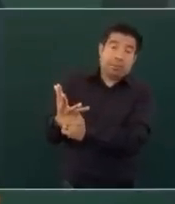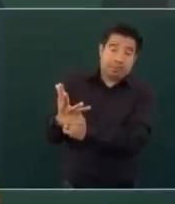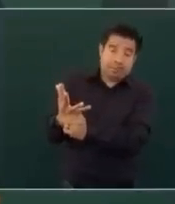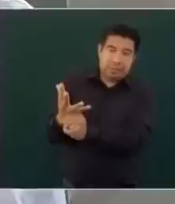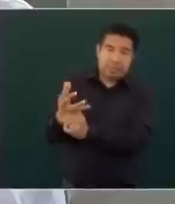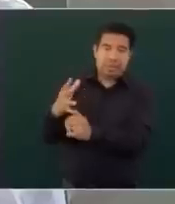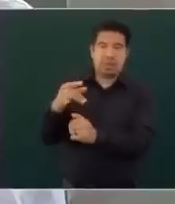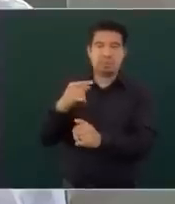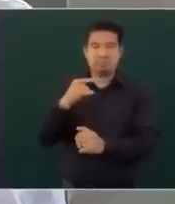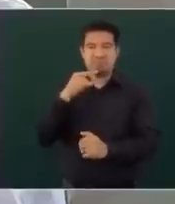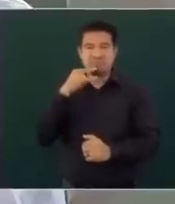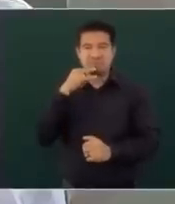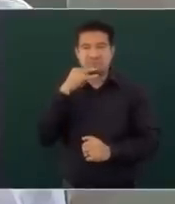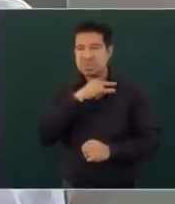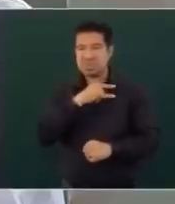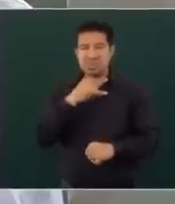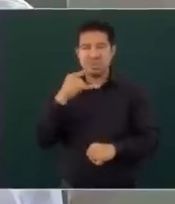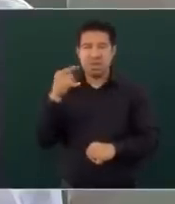hipócrita,